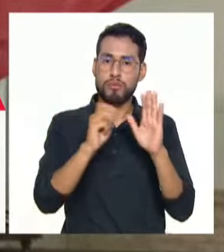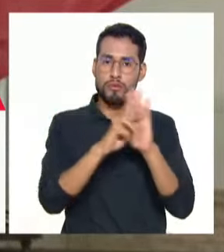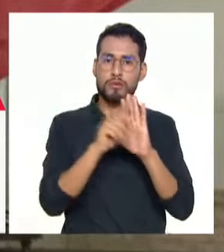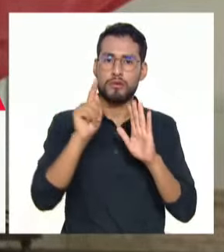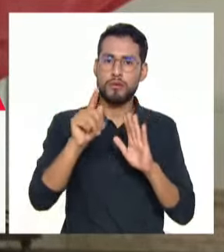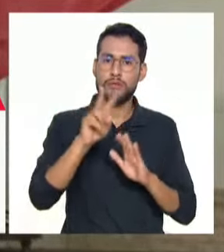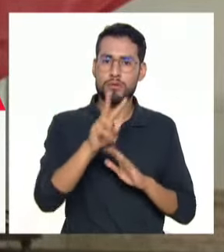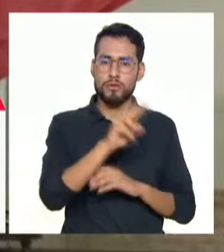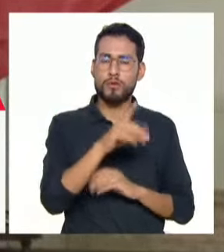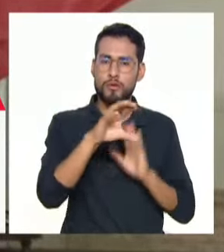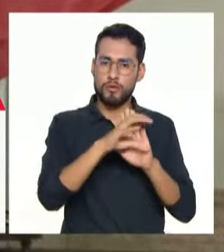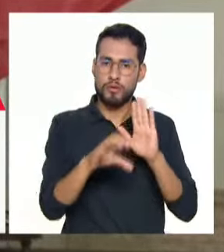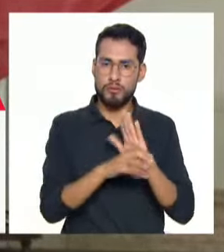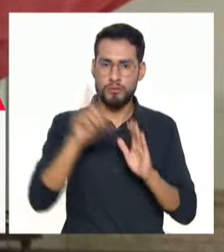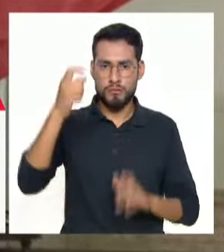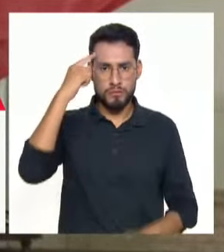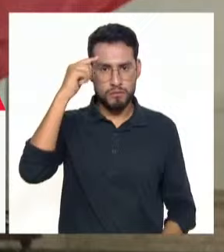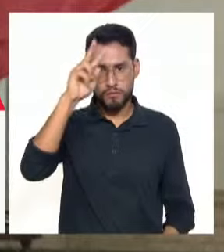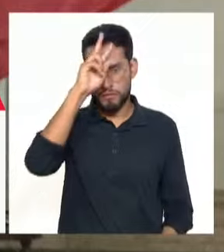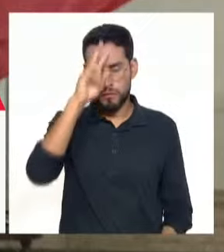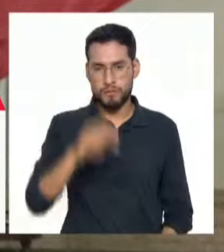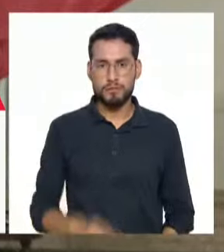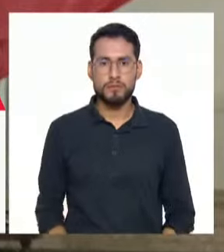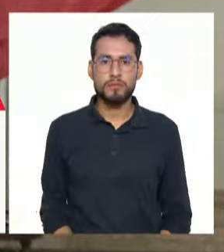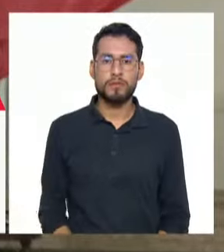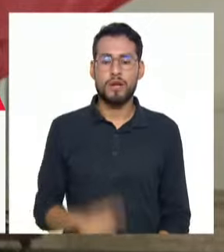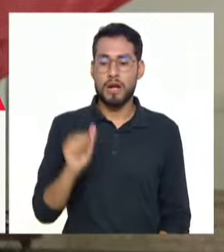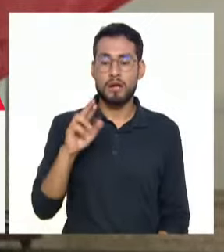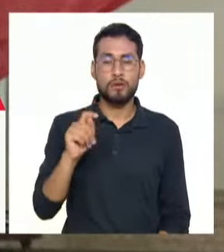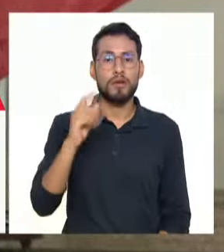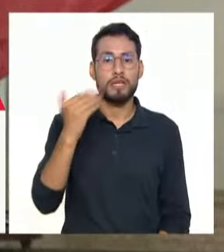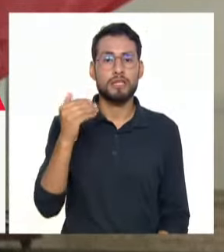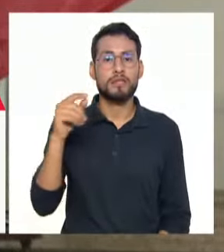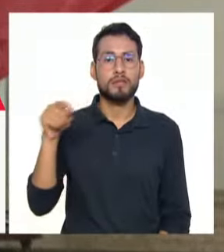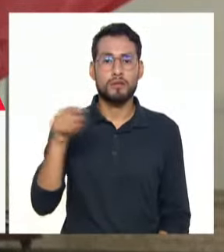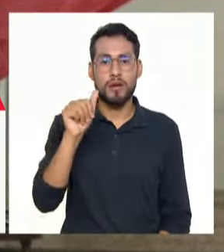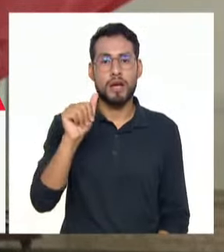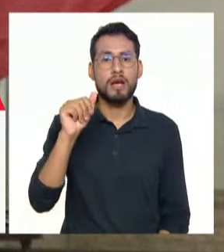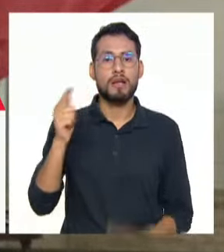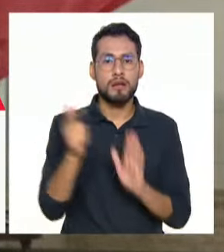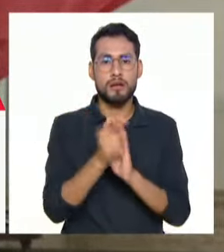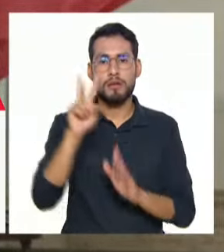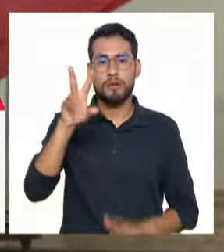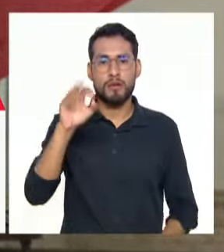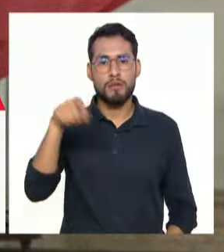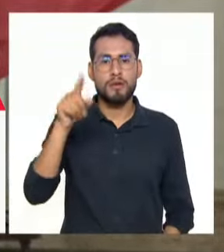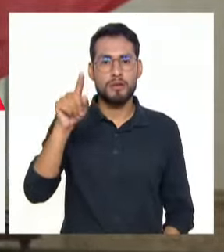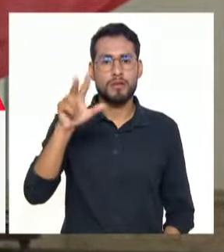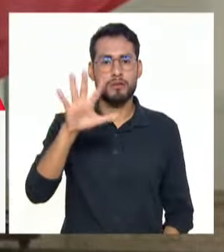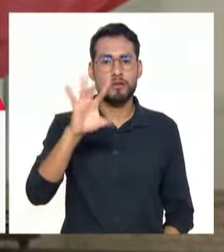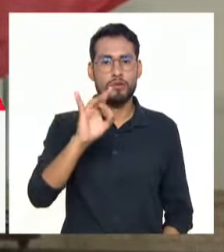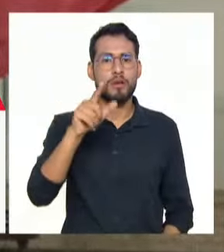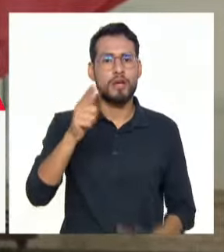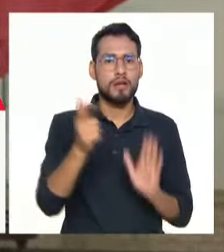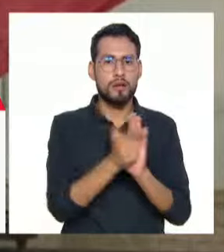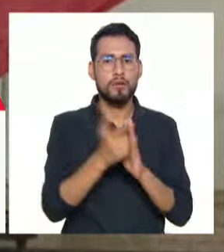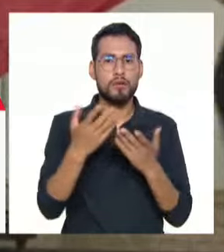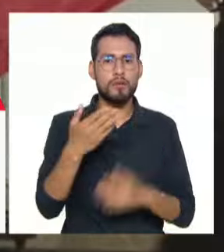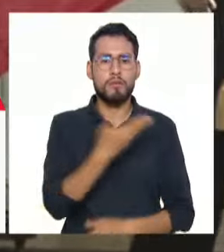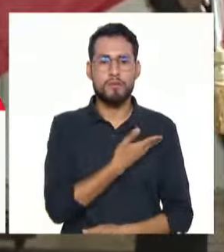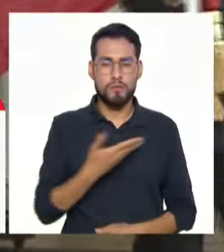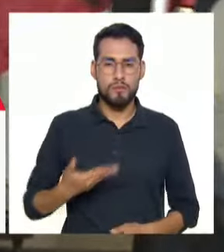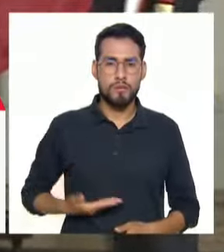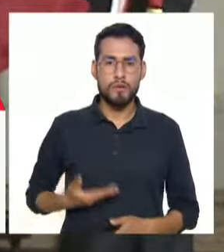artículo 122 de la Constitución Política del Perú, el artículo 15-A de la Ley 29.158, Ley Orgánica del